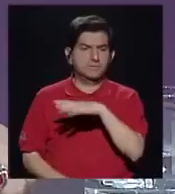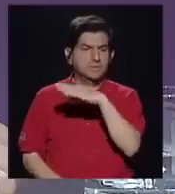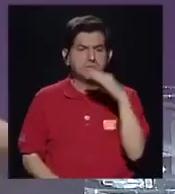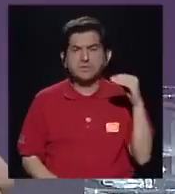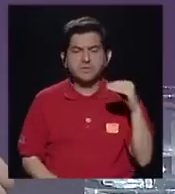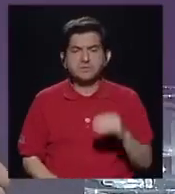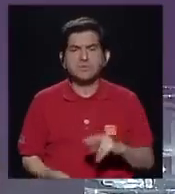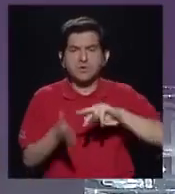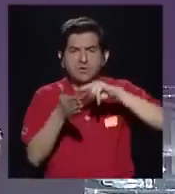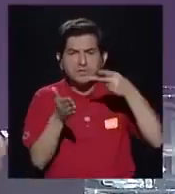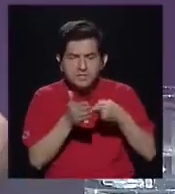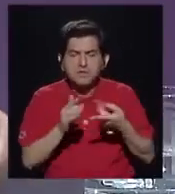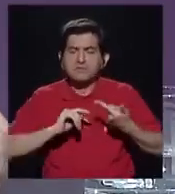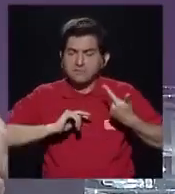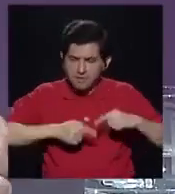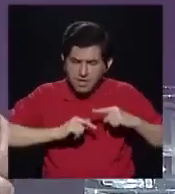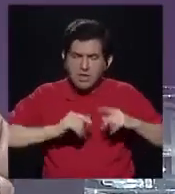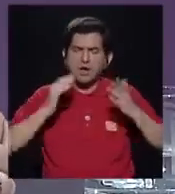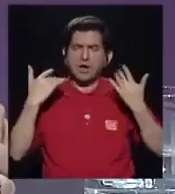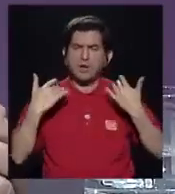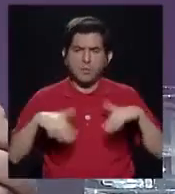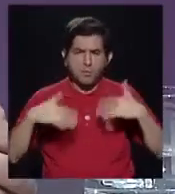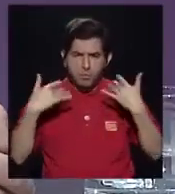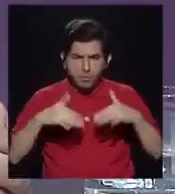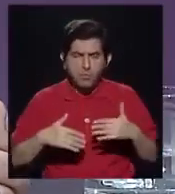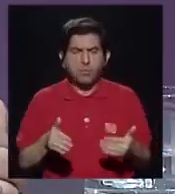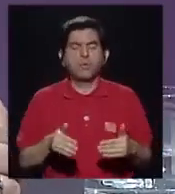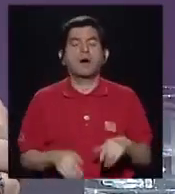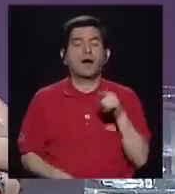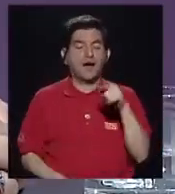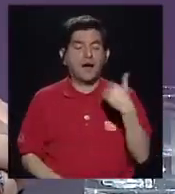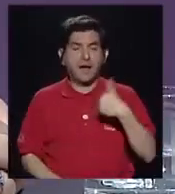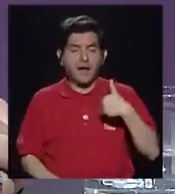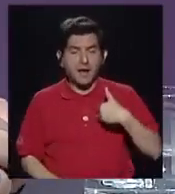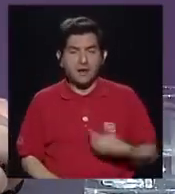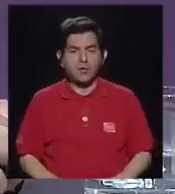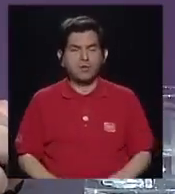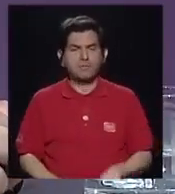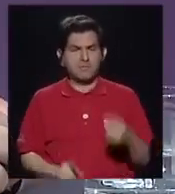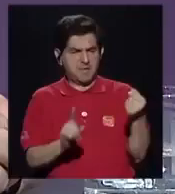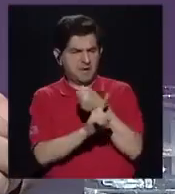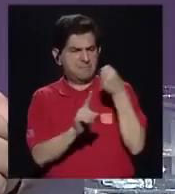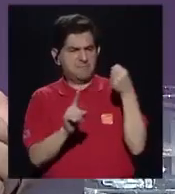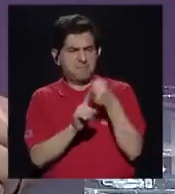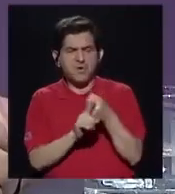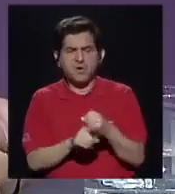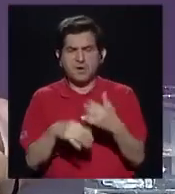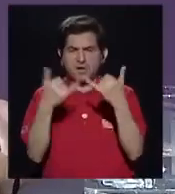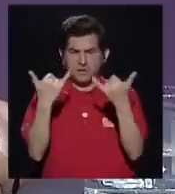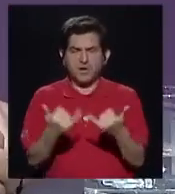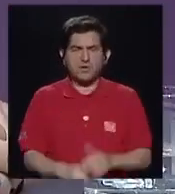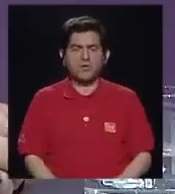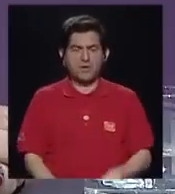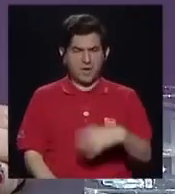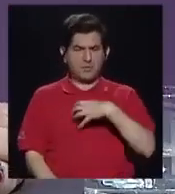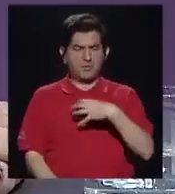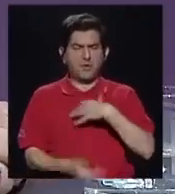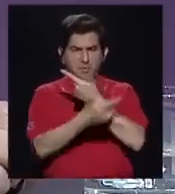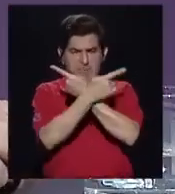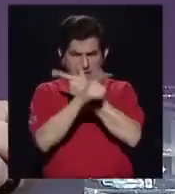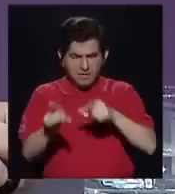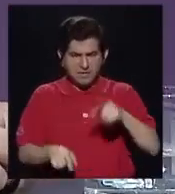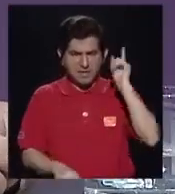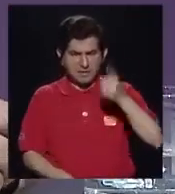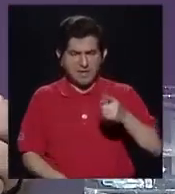una un dolor muy grande que hombre violento Entonces él tiene que luchar por su propia libertación de